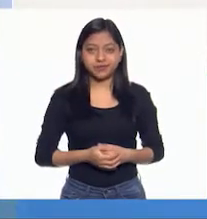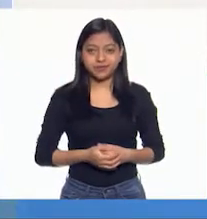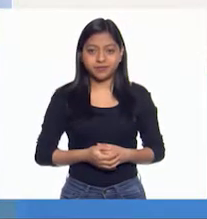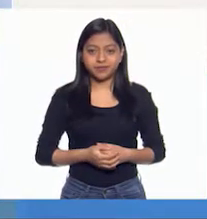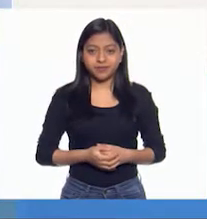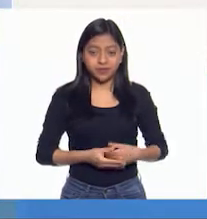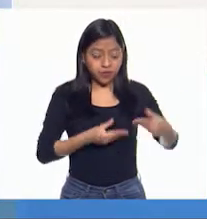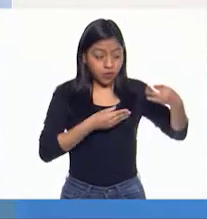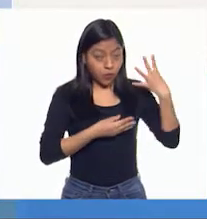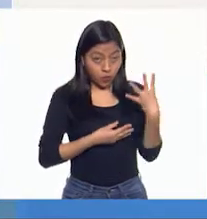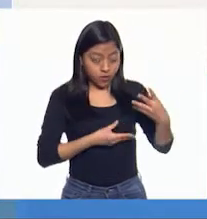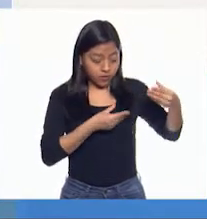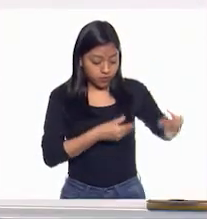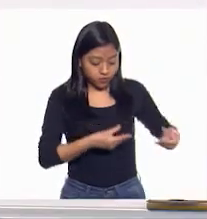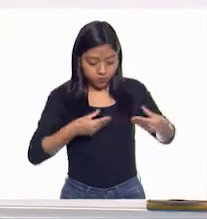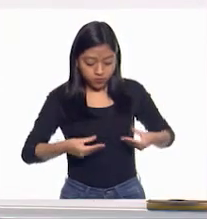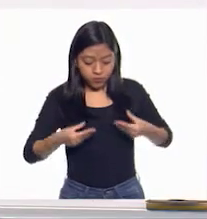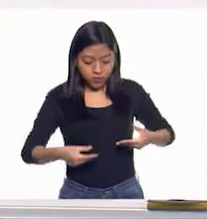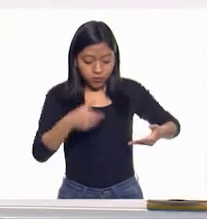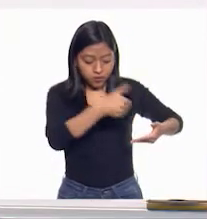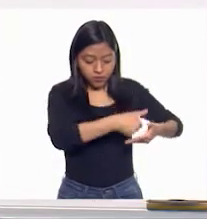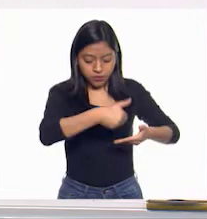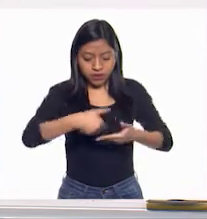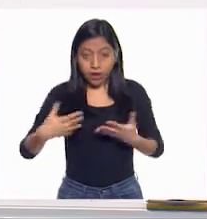paquetes hay 128 hojas.